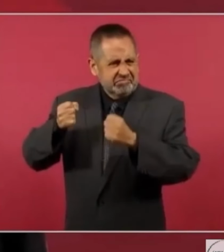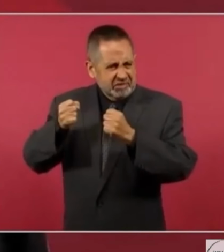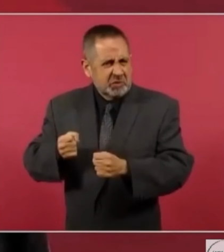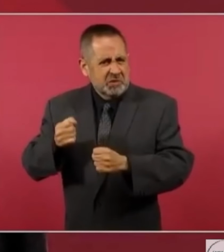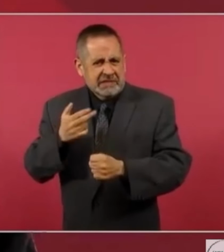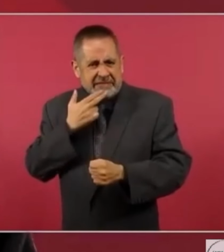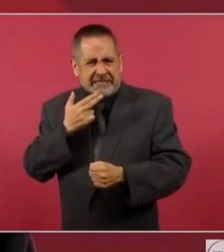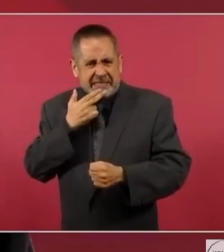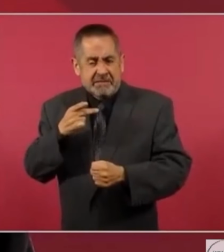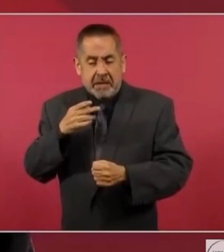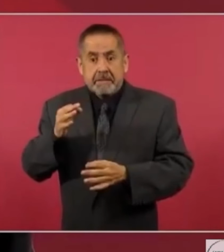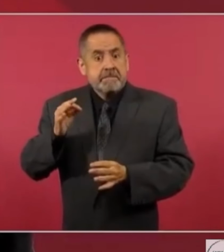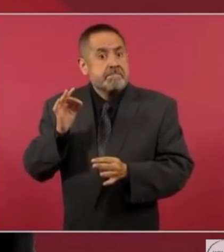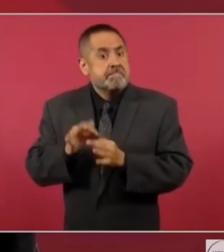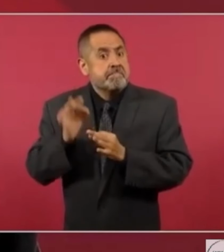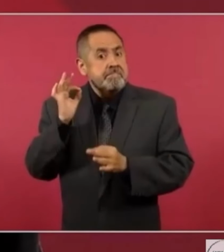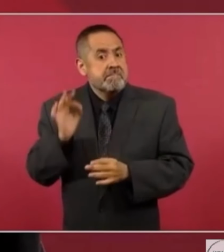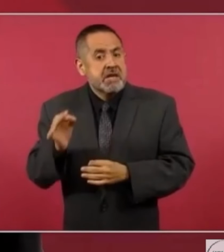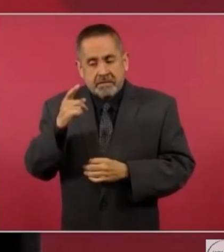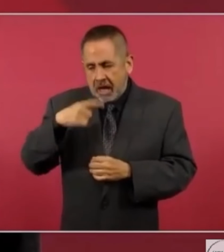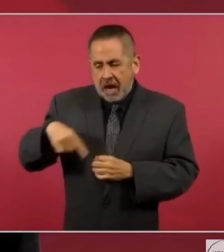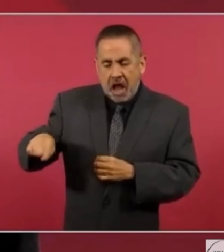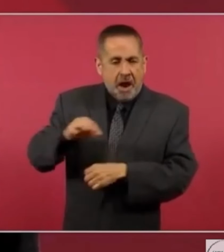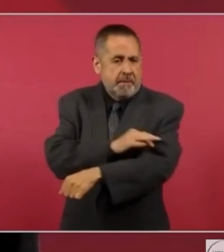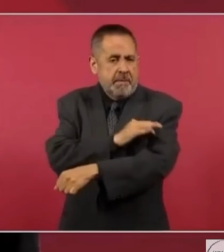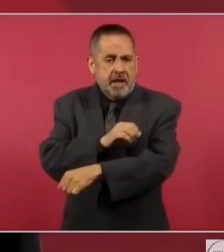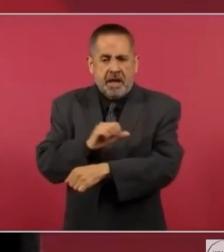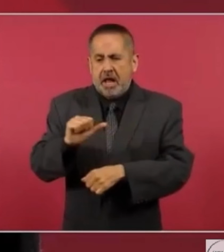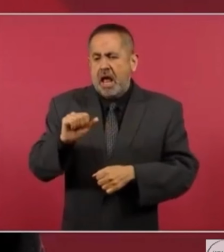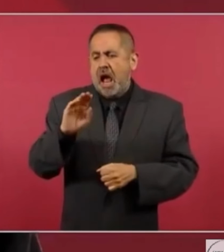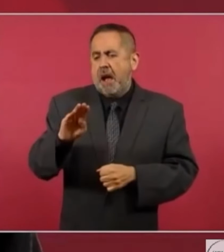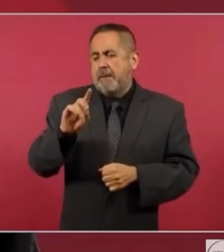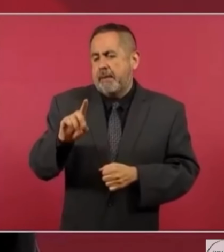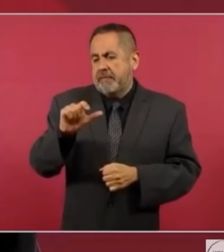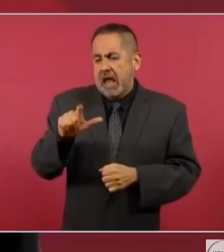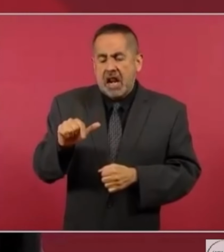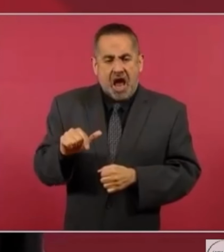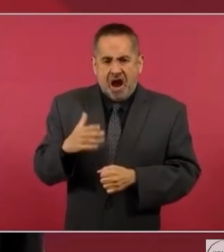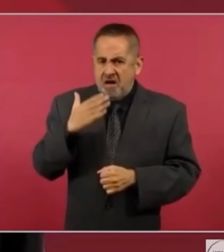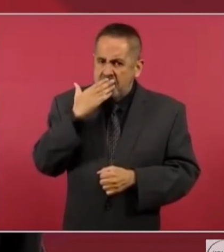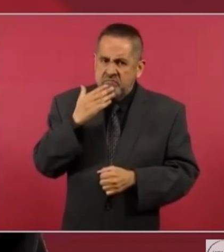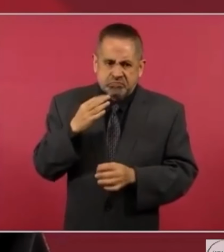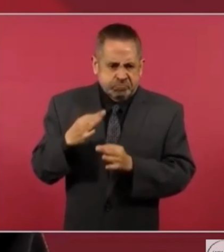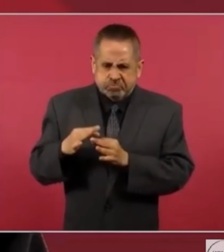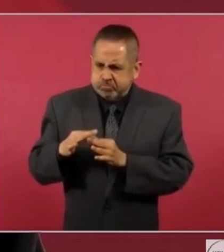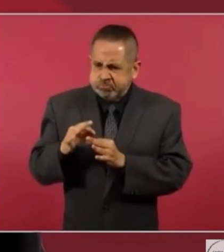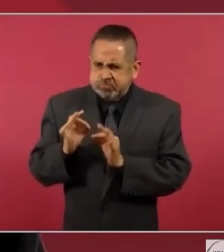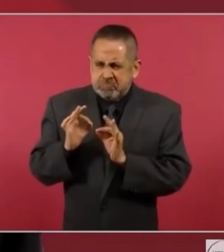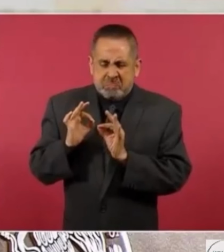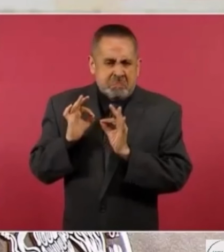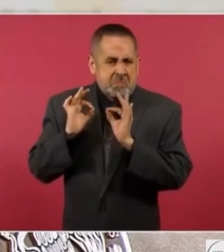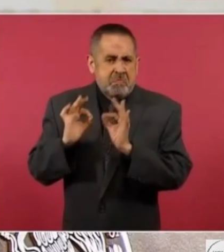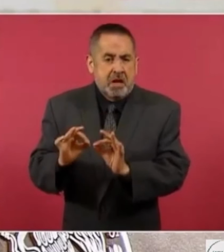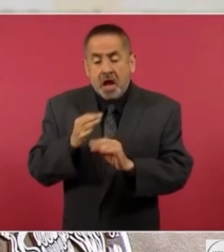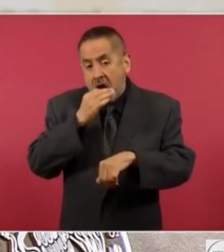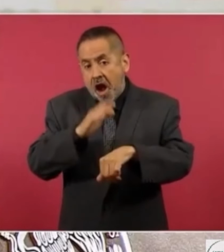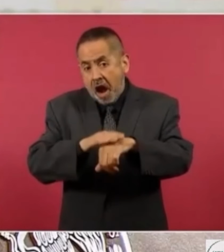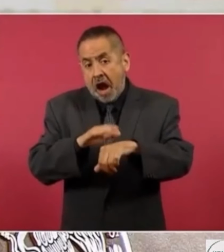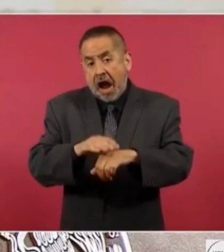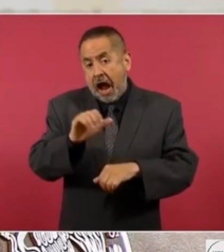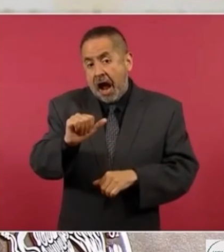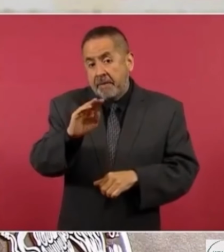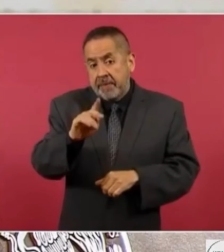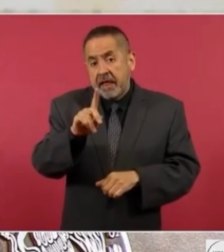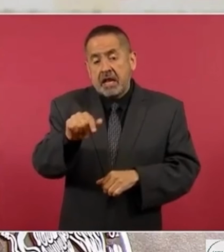y en este caso la efectividad poblacional de la vacuna Abdala es sumamente consistente. Dicho sea de paso, la vacuna